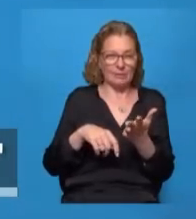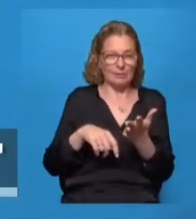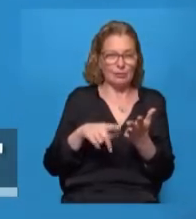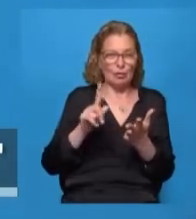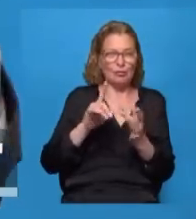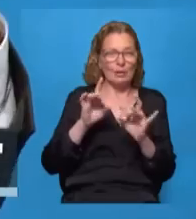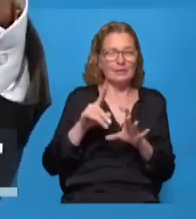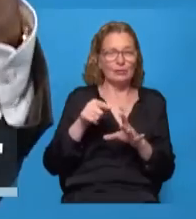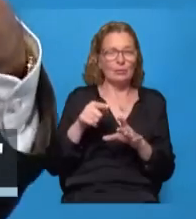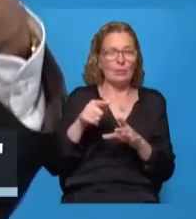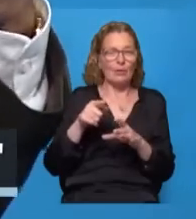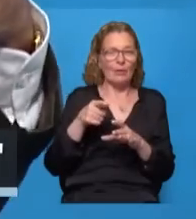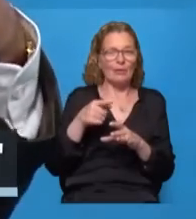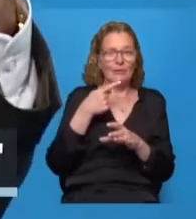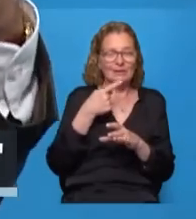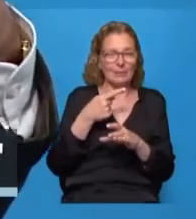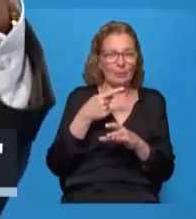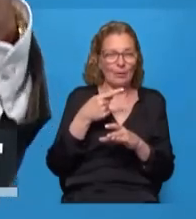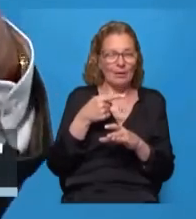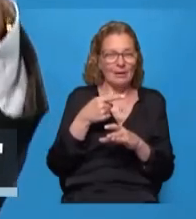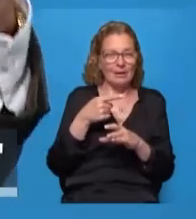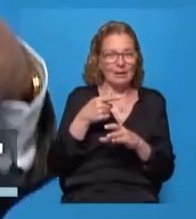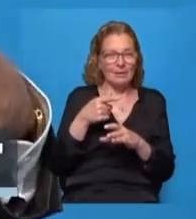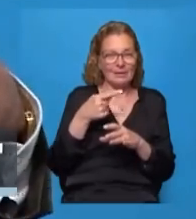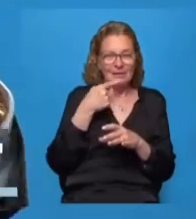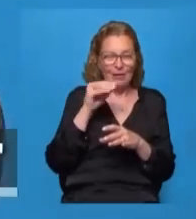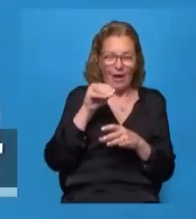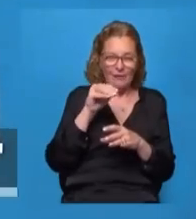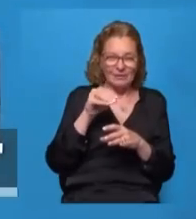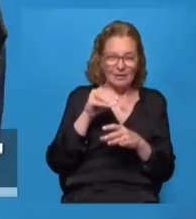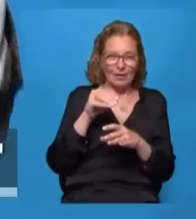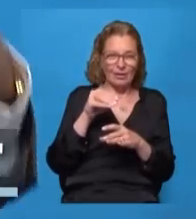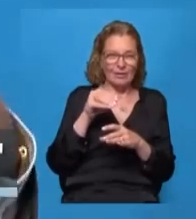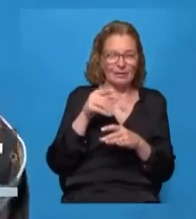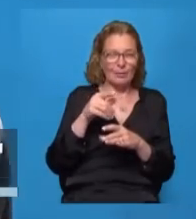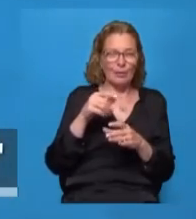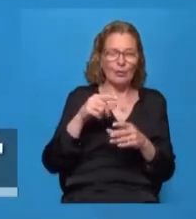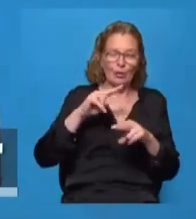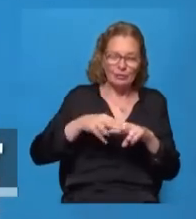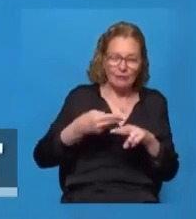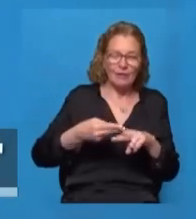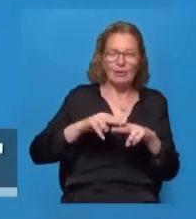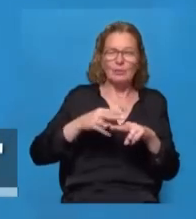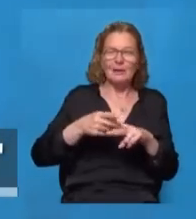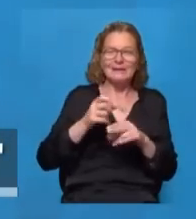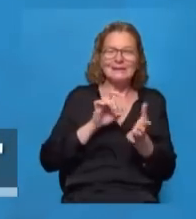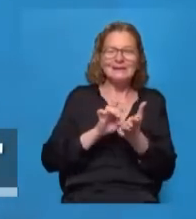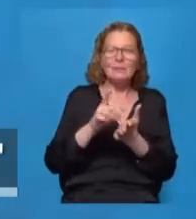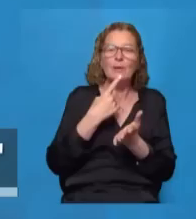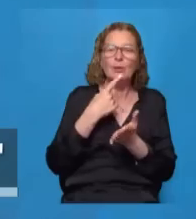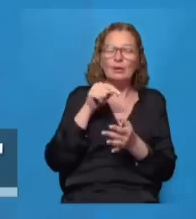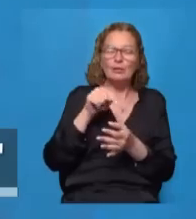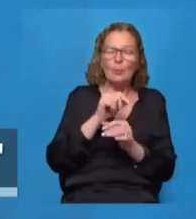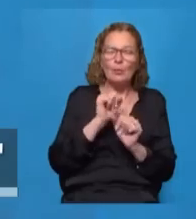nosotros sino algo que se venía advirtiendo voces autorizadas venían advirtiendo este sistemáticamente al sistema político que eso podía